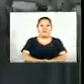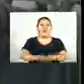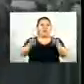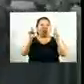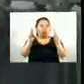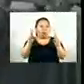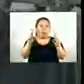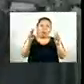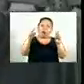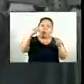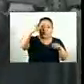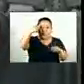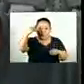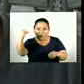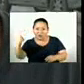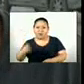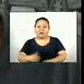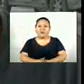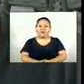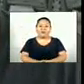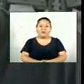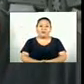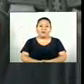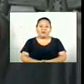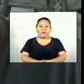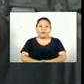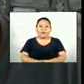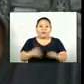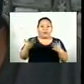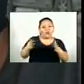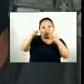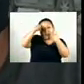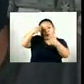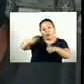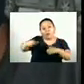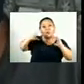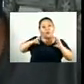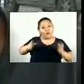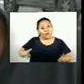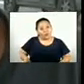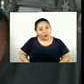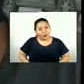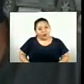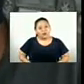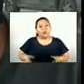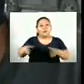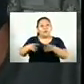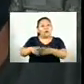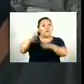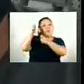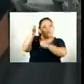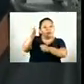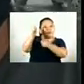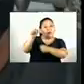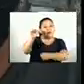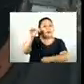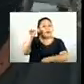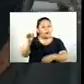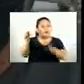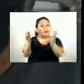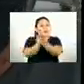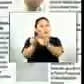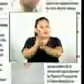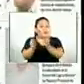ciudadano está contrario a las normativas del gobierno la protesta cívica eso se convirtió en una situación bastante